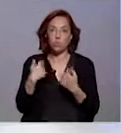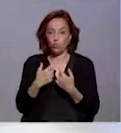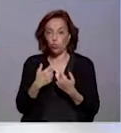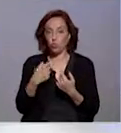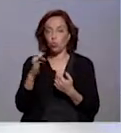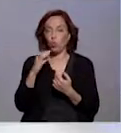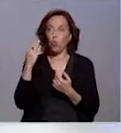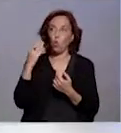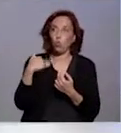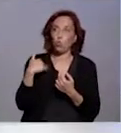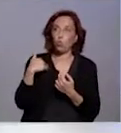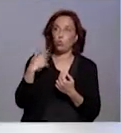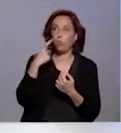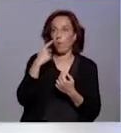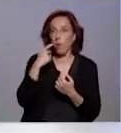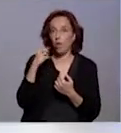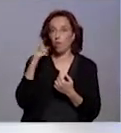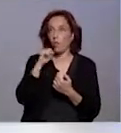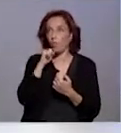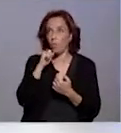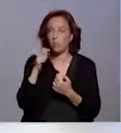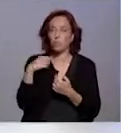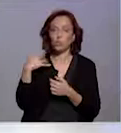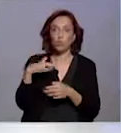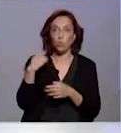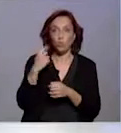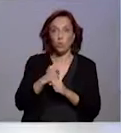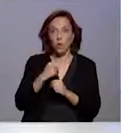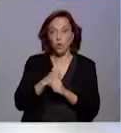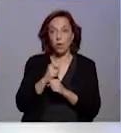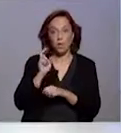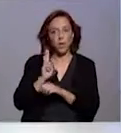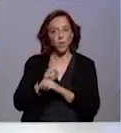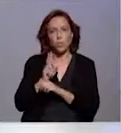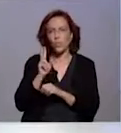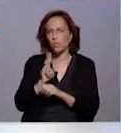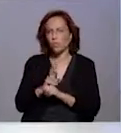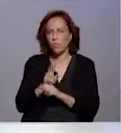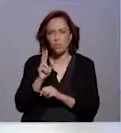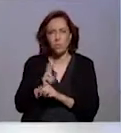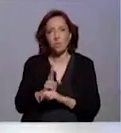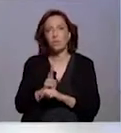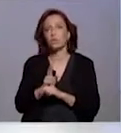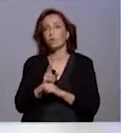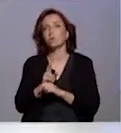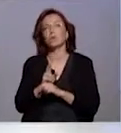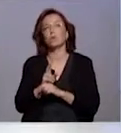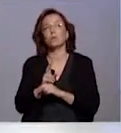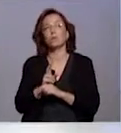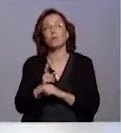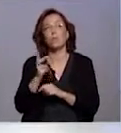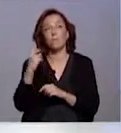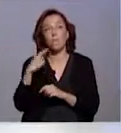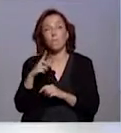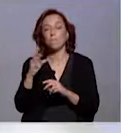mismos o nuestros mayores y por lo tanto un trabajo era era había que cuidarlo había que no había que ir y bueno y